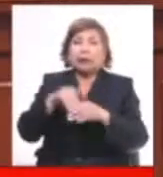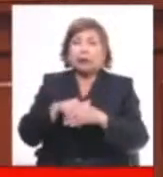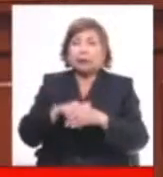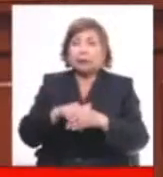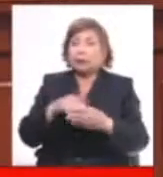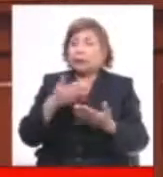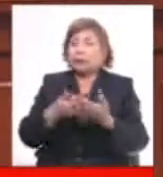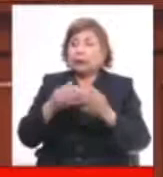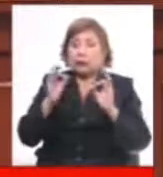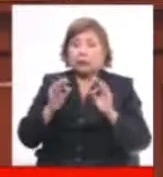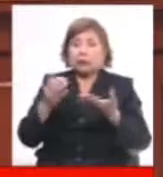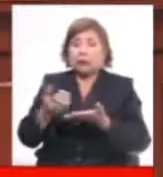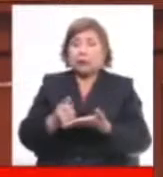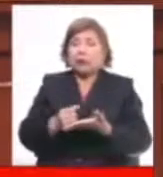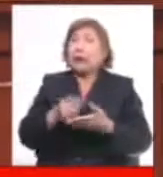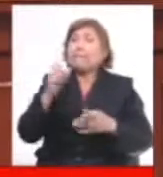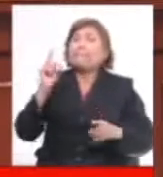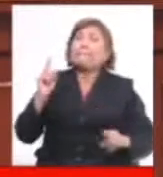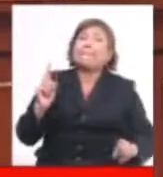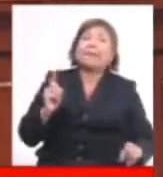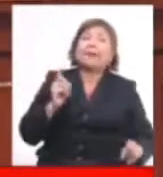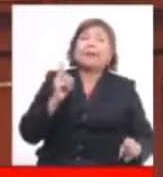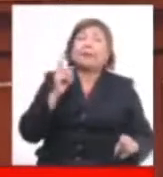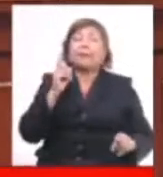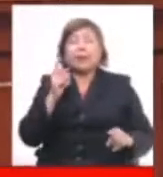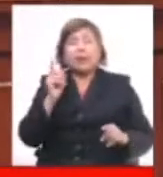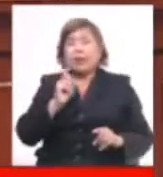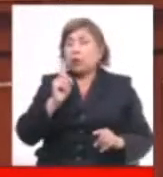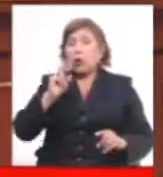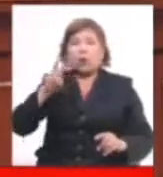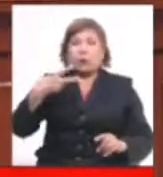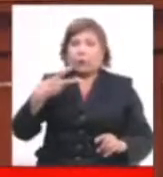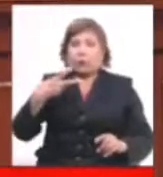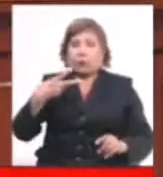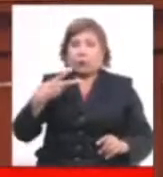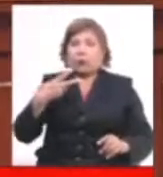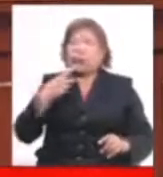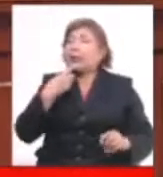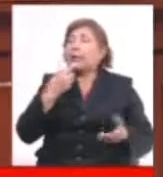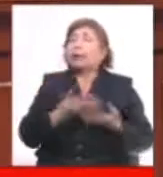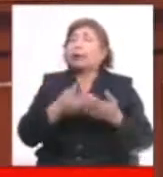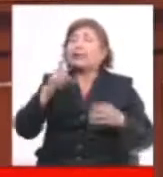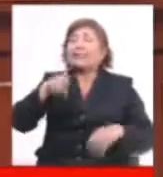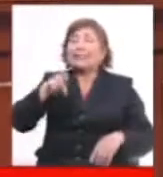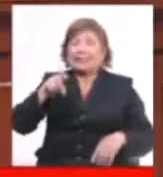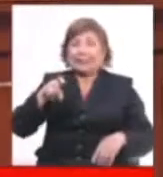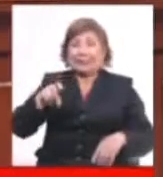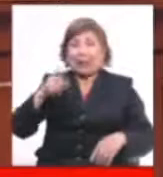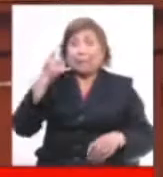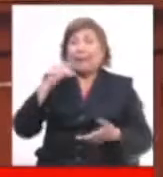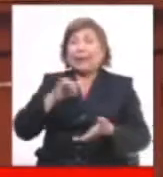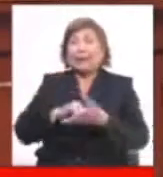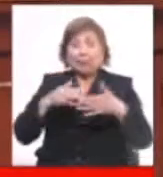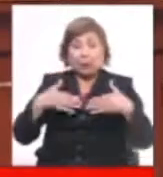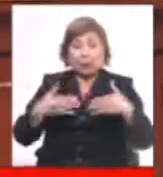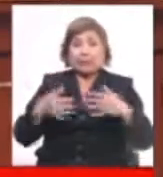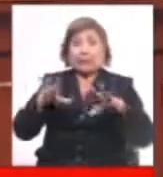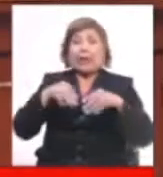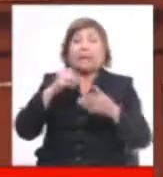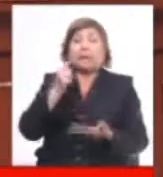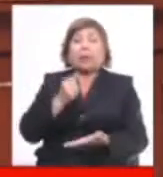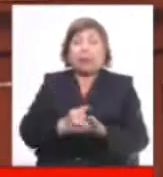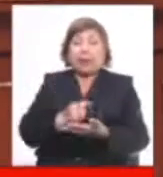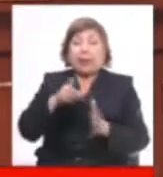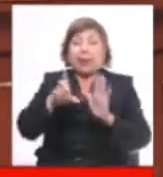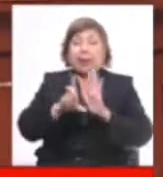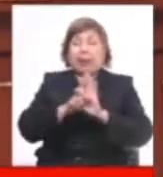sea considerada como primera y no como segunda, que era lo que se necesitaba para que pueda ser aprobada la Ley